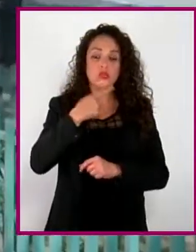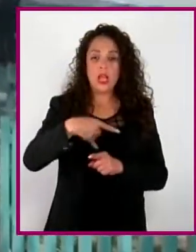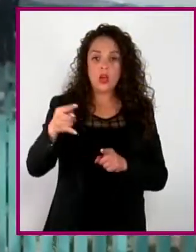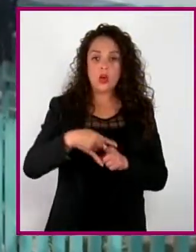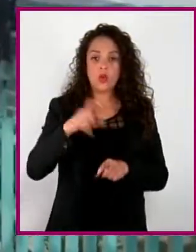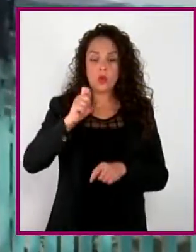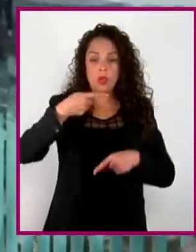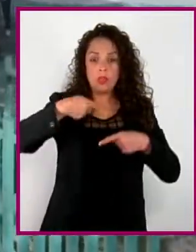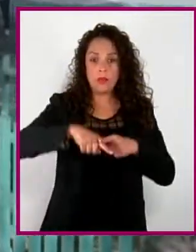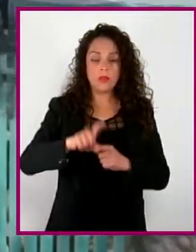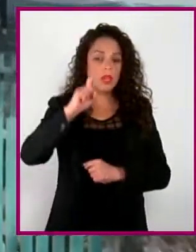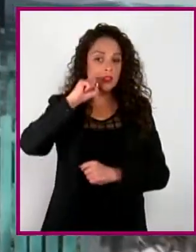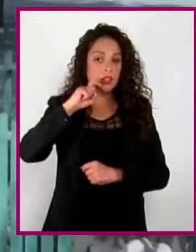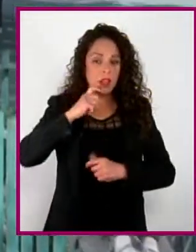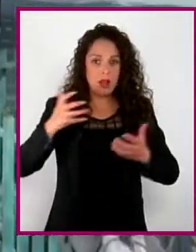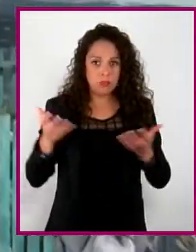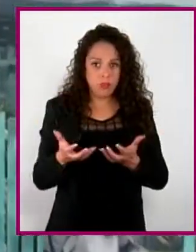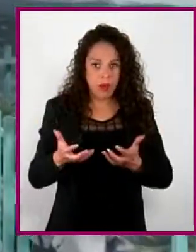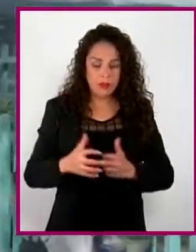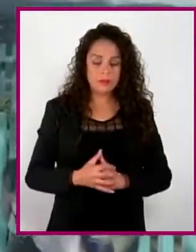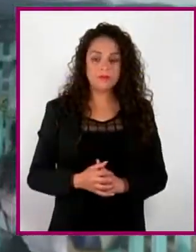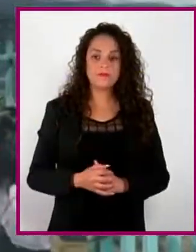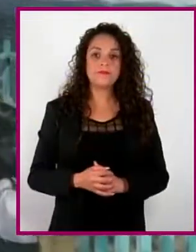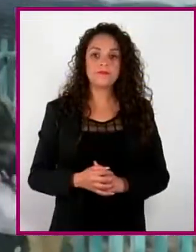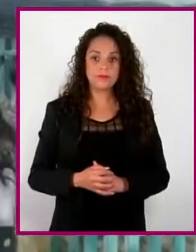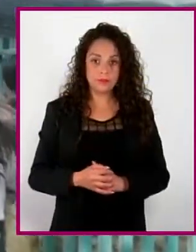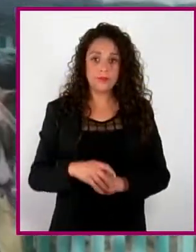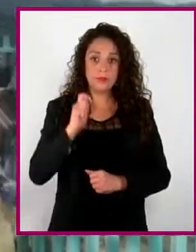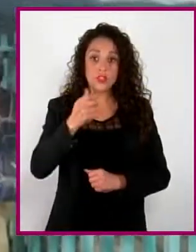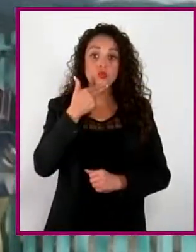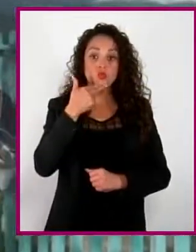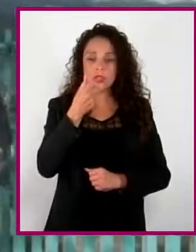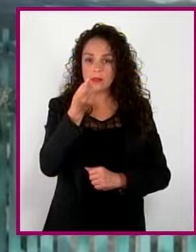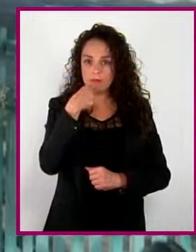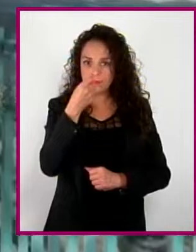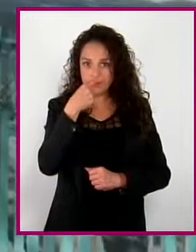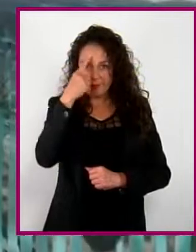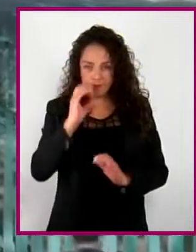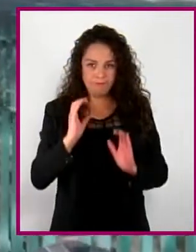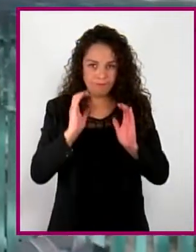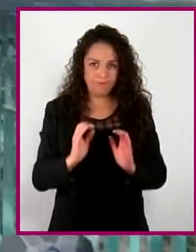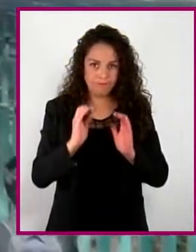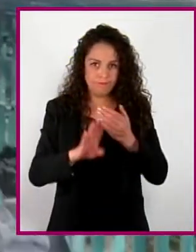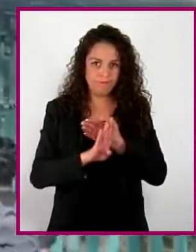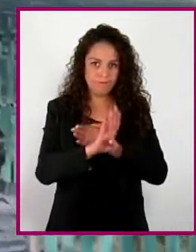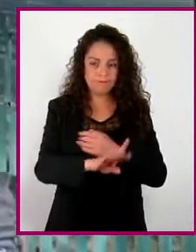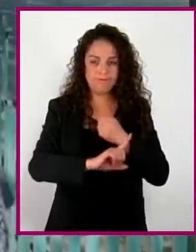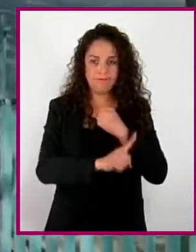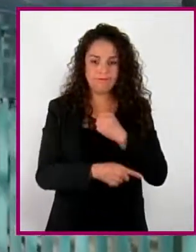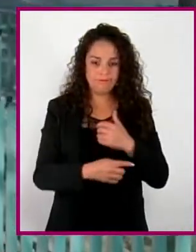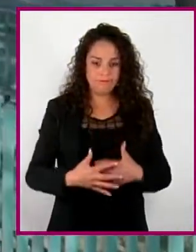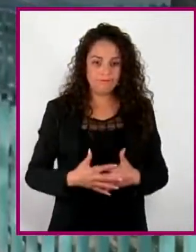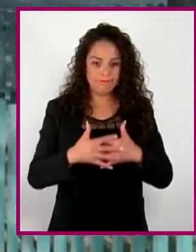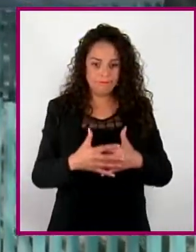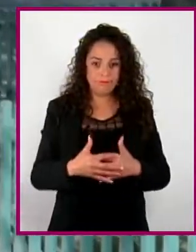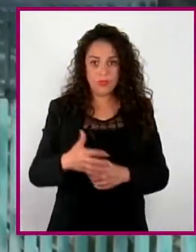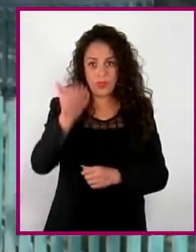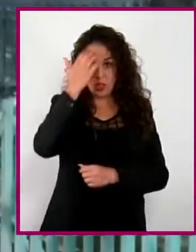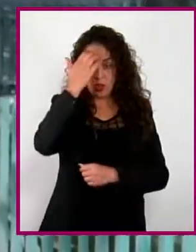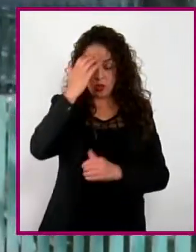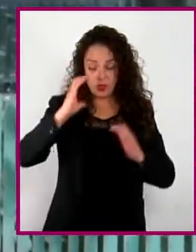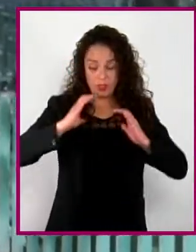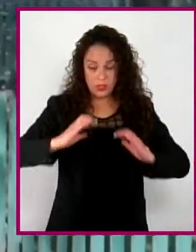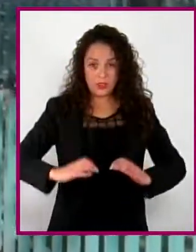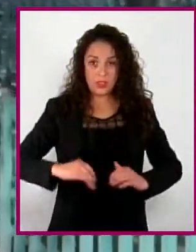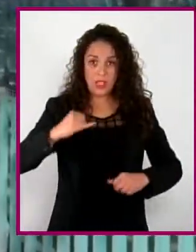iniciado actividad sexual, mayor uso de anticonceptivos, impacto positivo en el autoconocimiento y la autoestima,